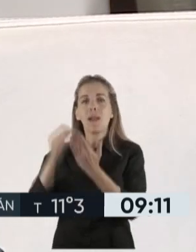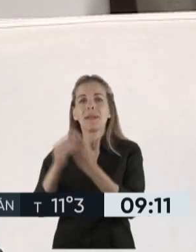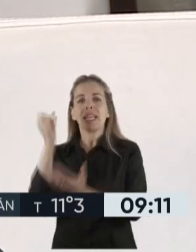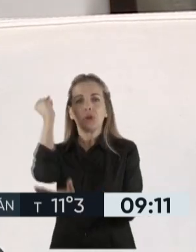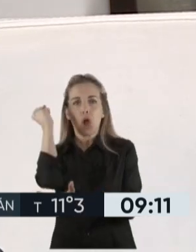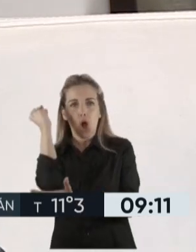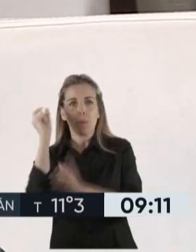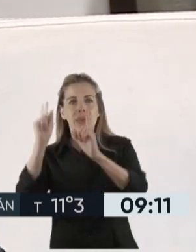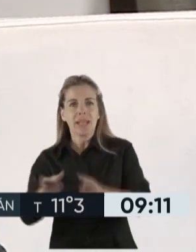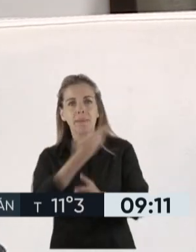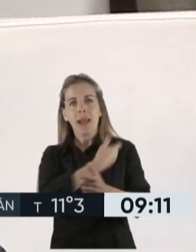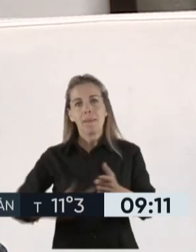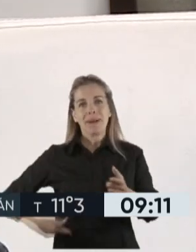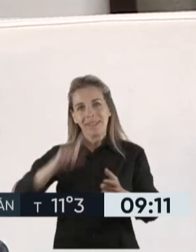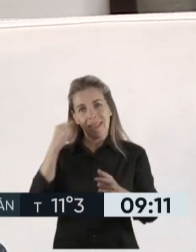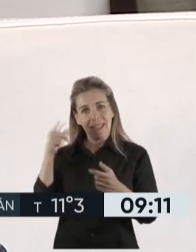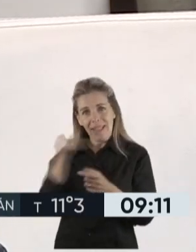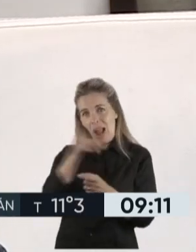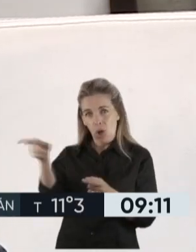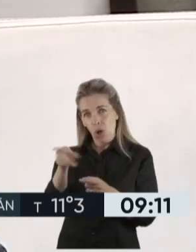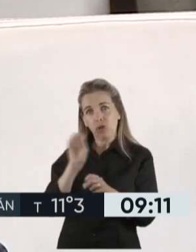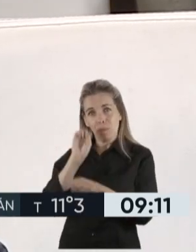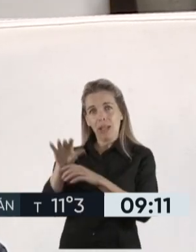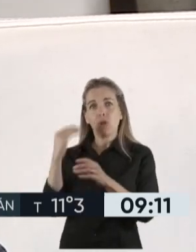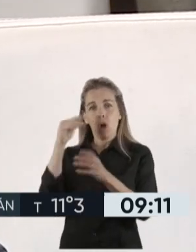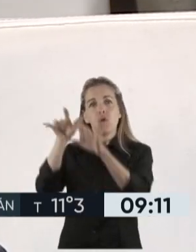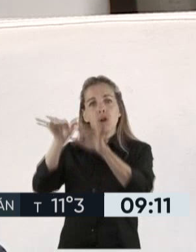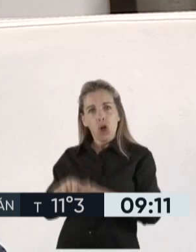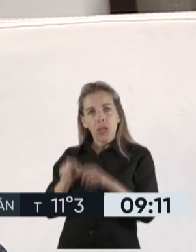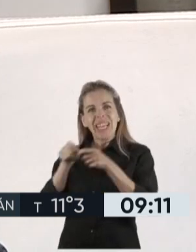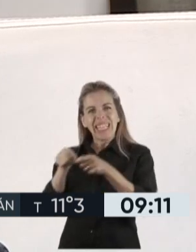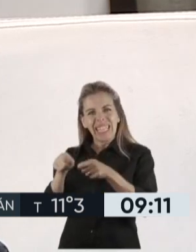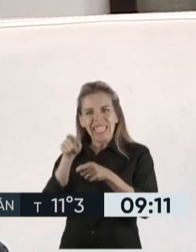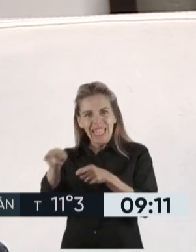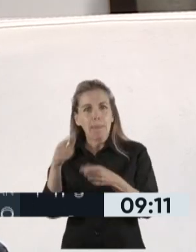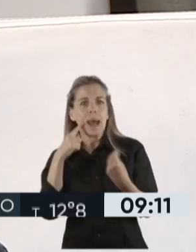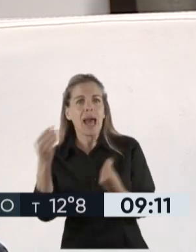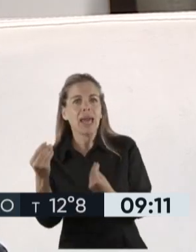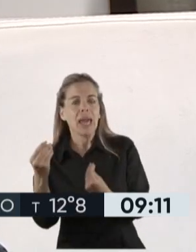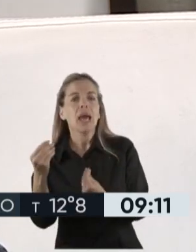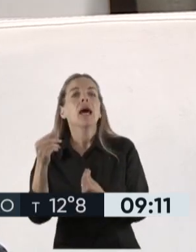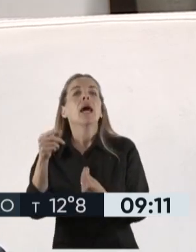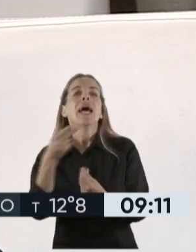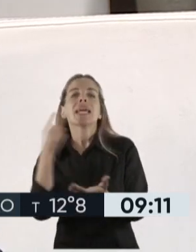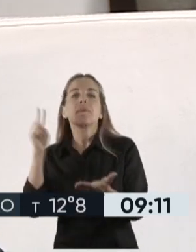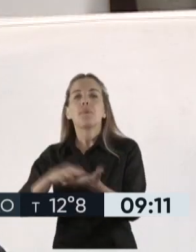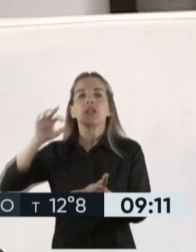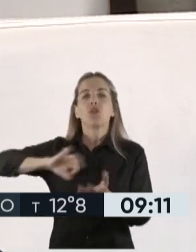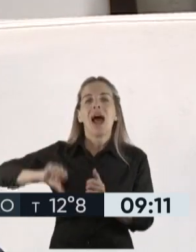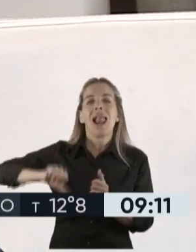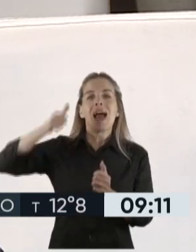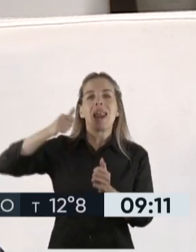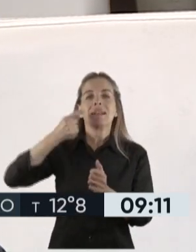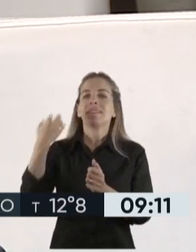Nación, Alberto Fernández, en donde le insiste sobre la necesidad de que se suba el piso del impuesto a las ganancias. Hay muchos